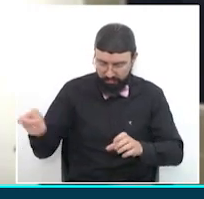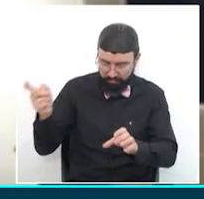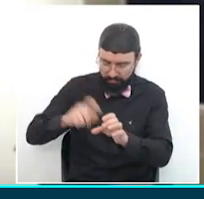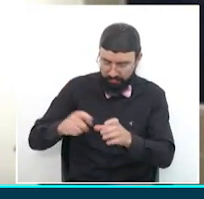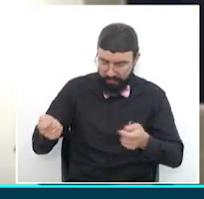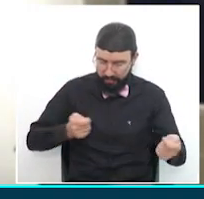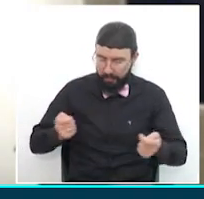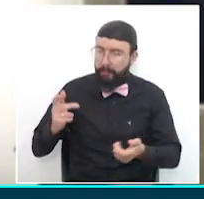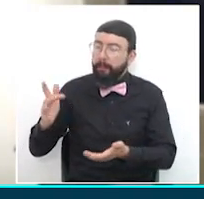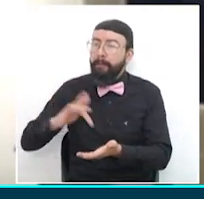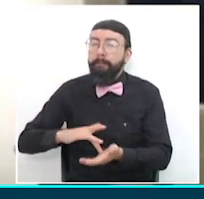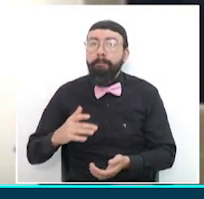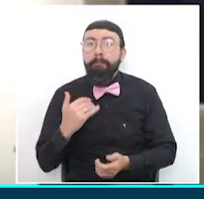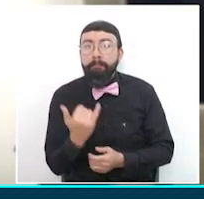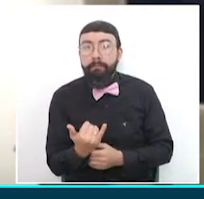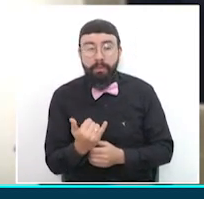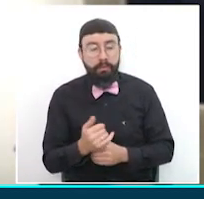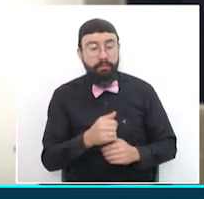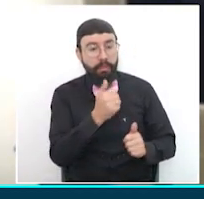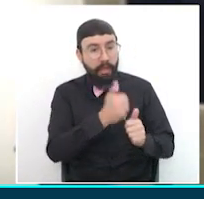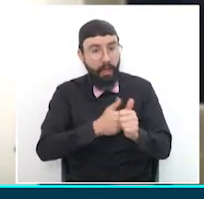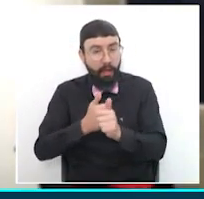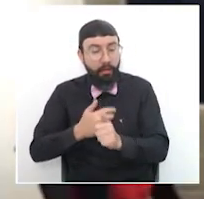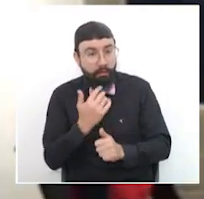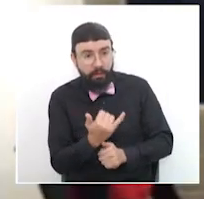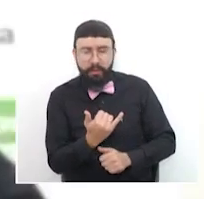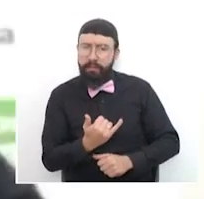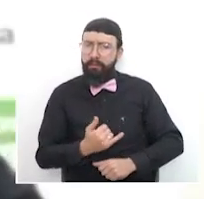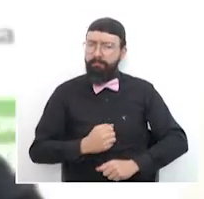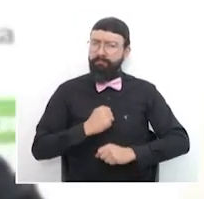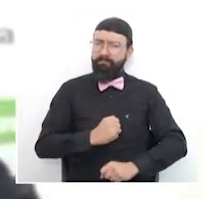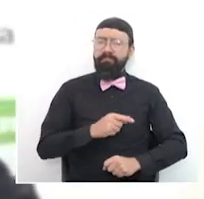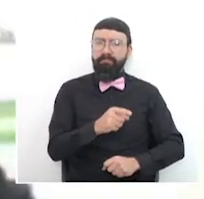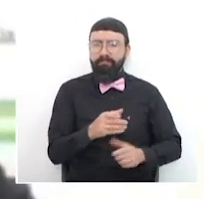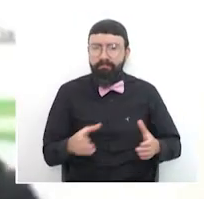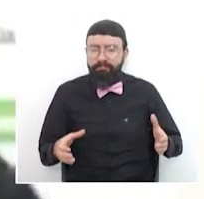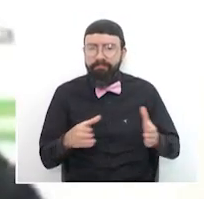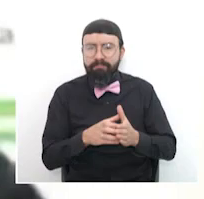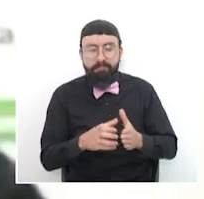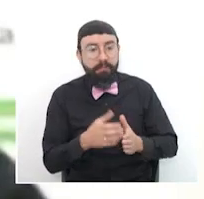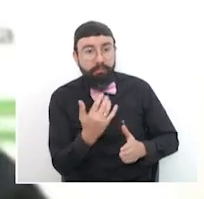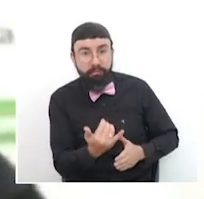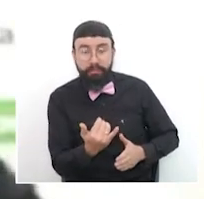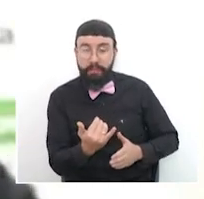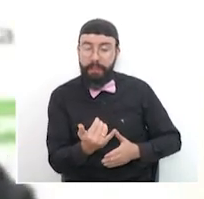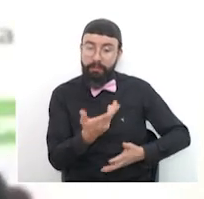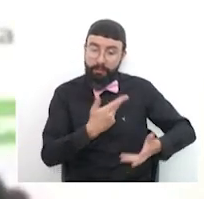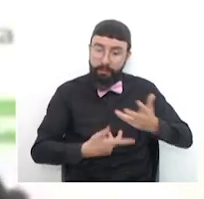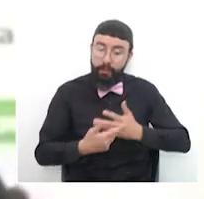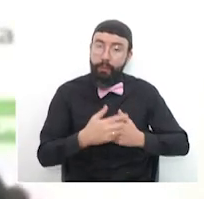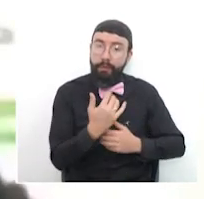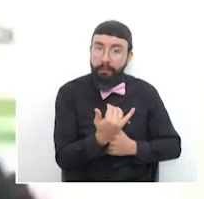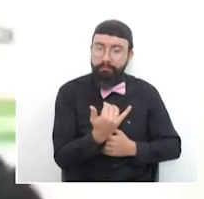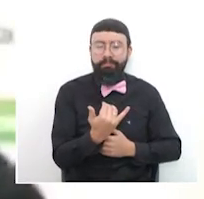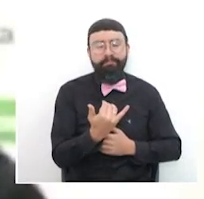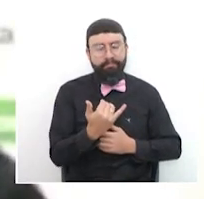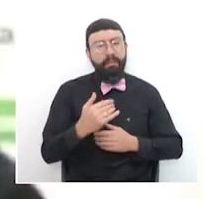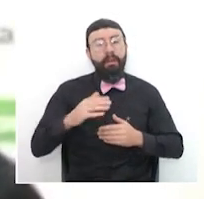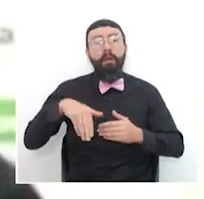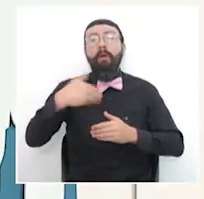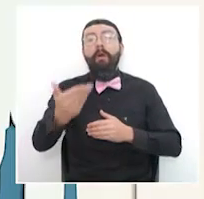entrenando de manera individual para llegar con un buen rendimiento al torneo que se tiene previsto reiniciar a finales del mes de